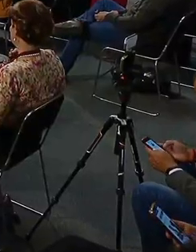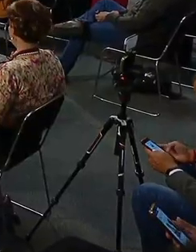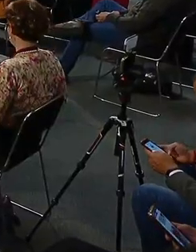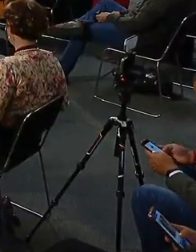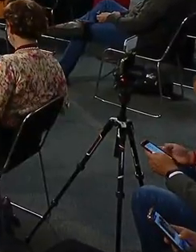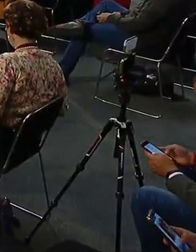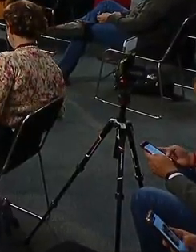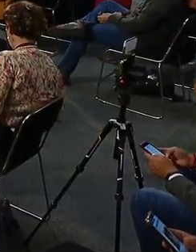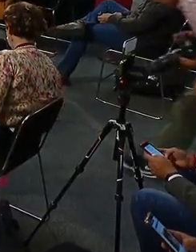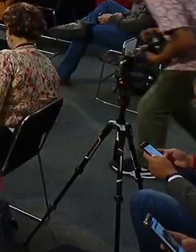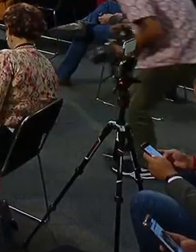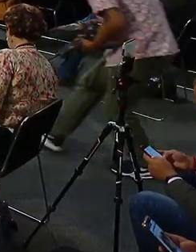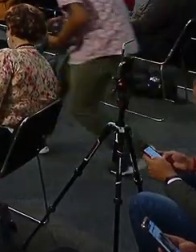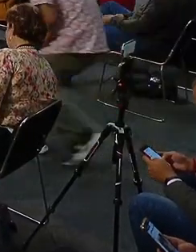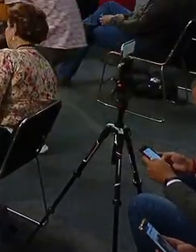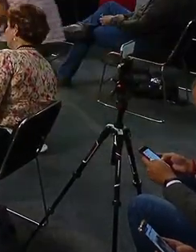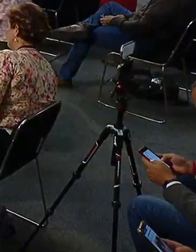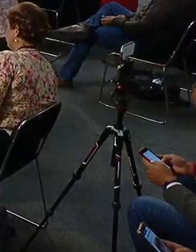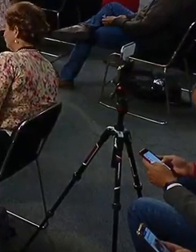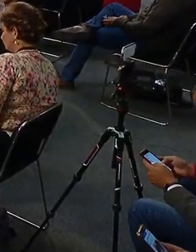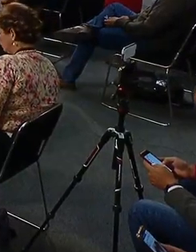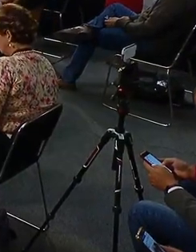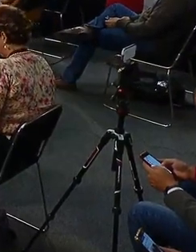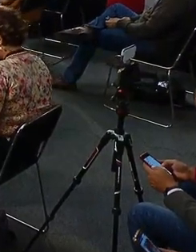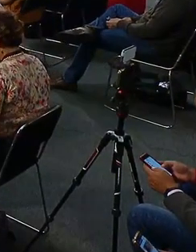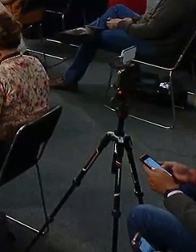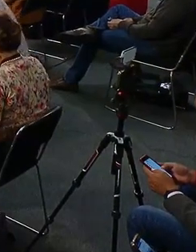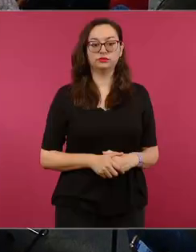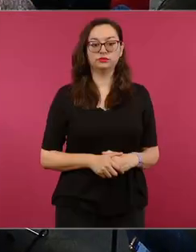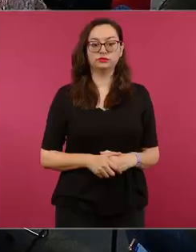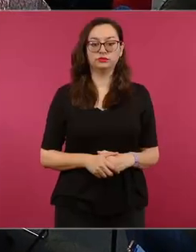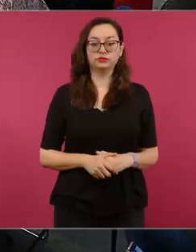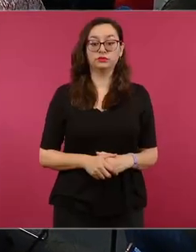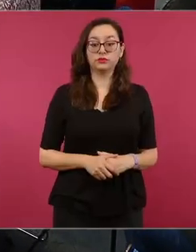supuestamente gano en 16, en la mitad.